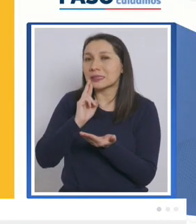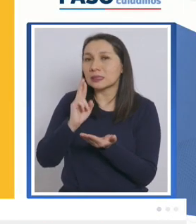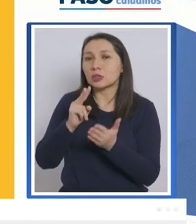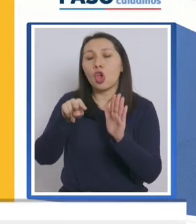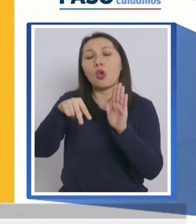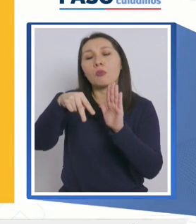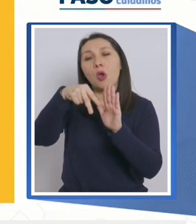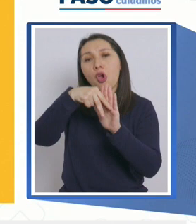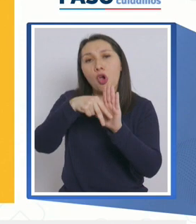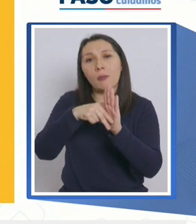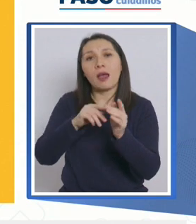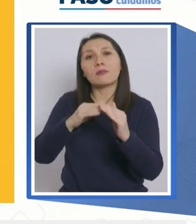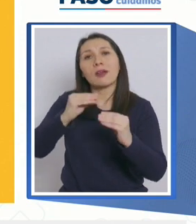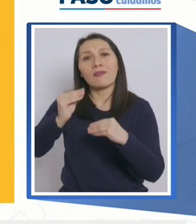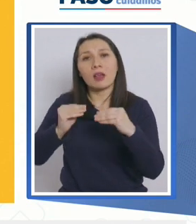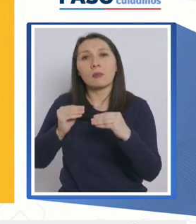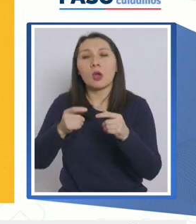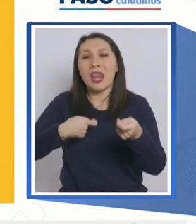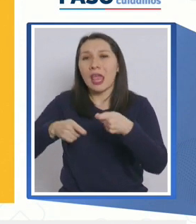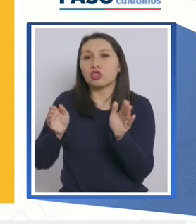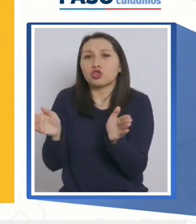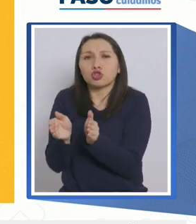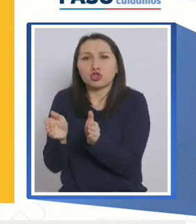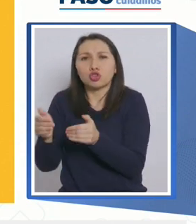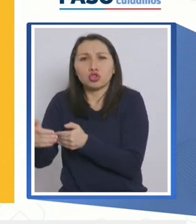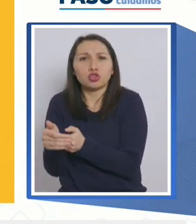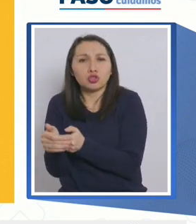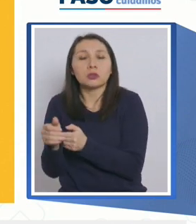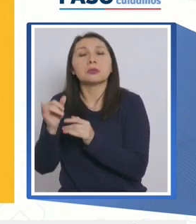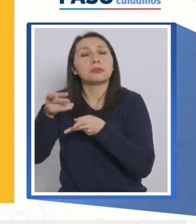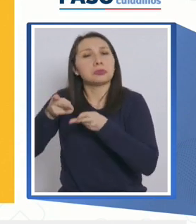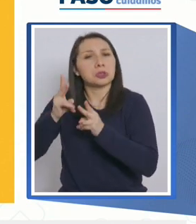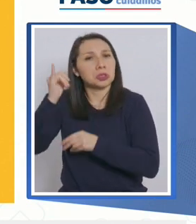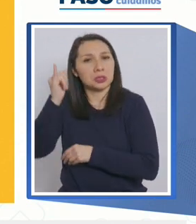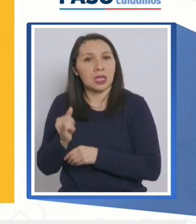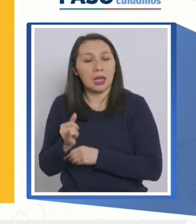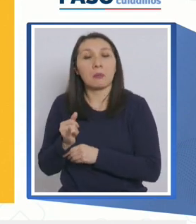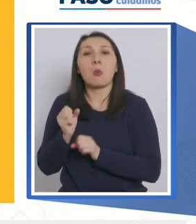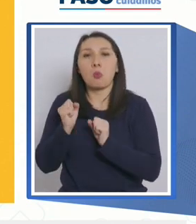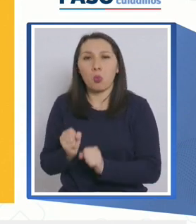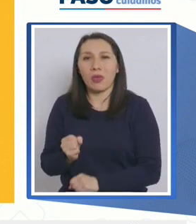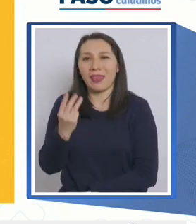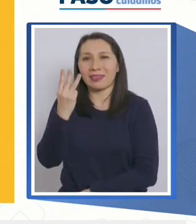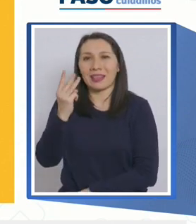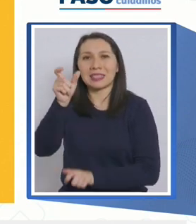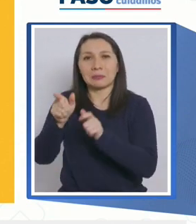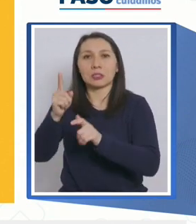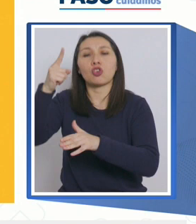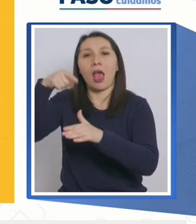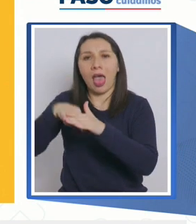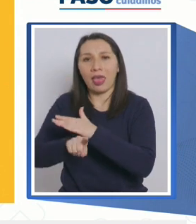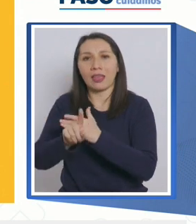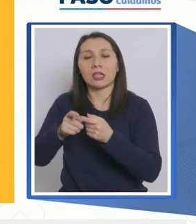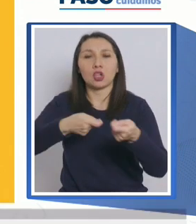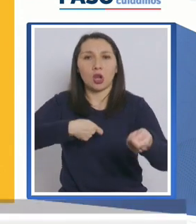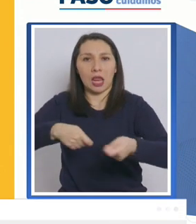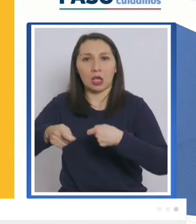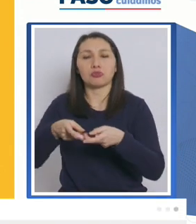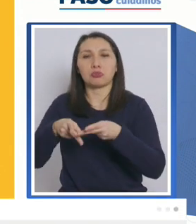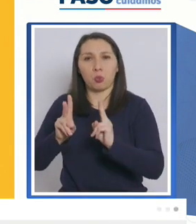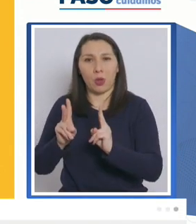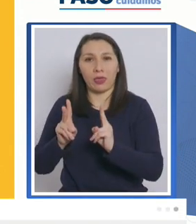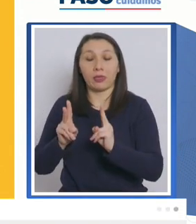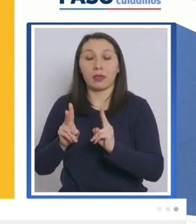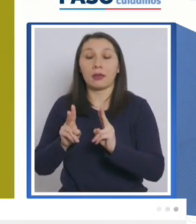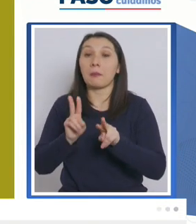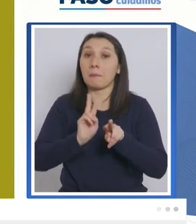se flexibiliza para los comercios de menor tamaño, donde siempre podrá haber al menos 3 clientes en el interior del local.